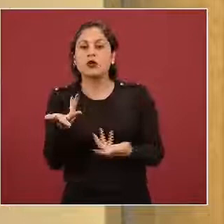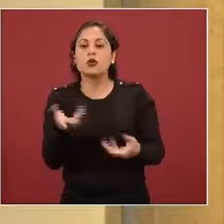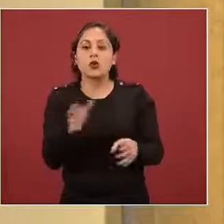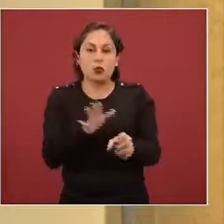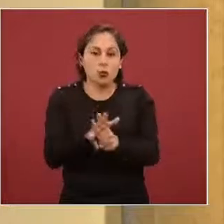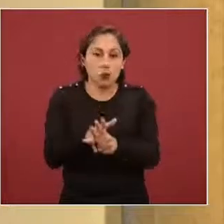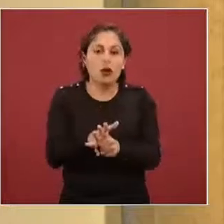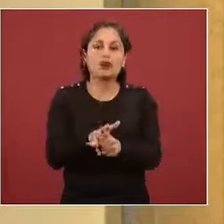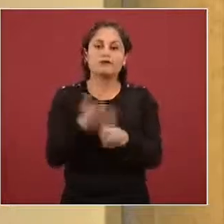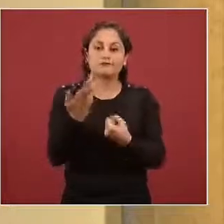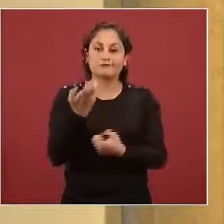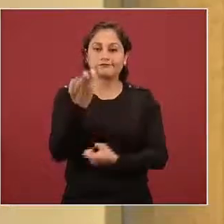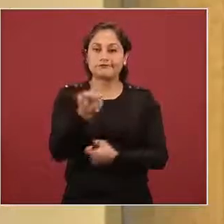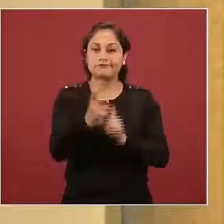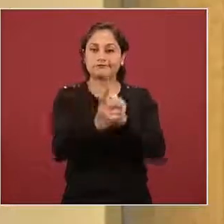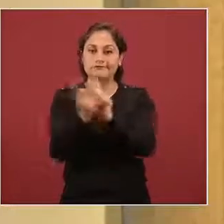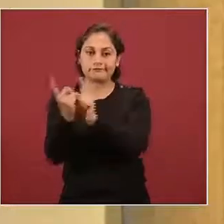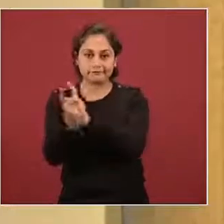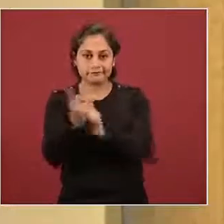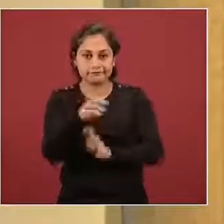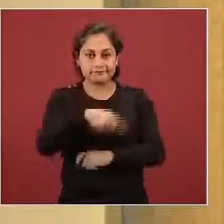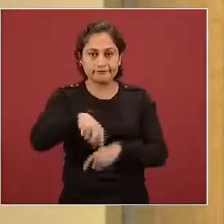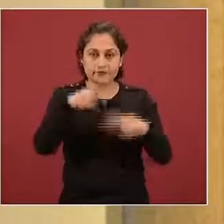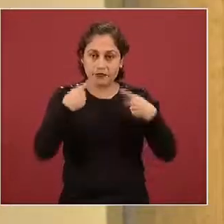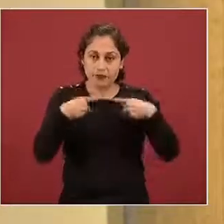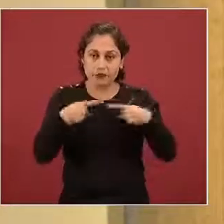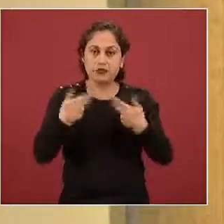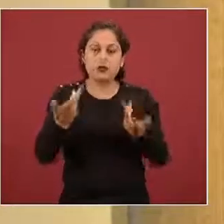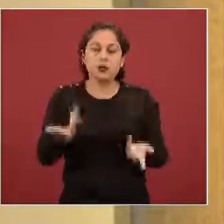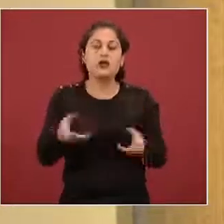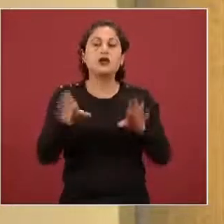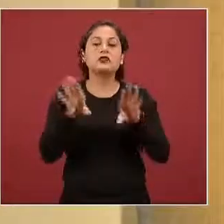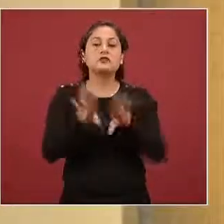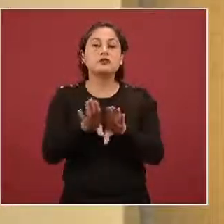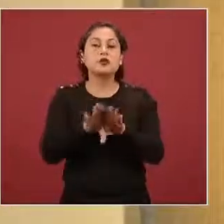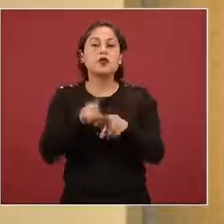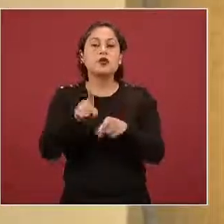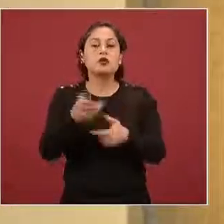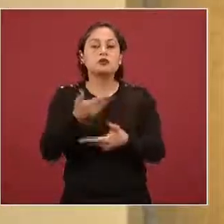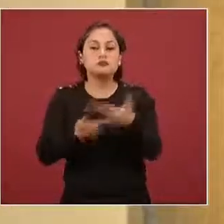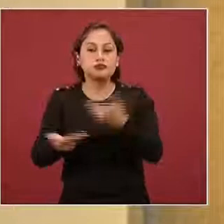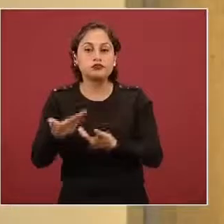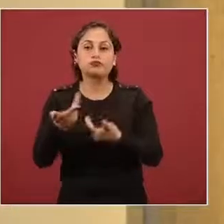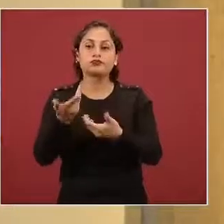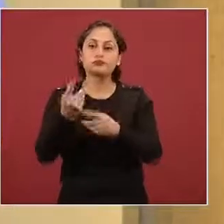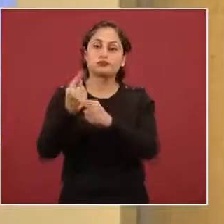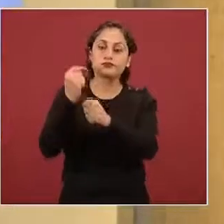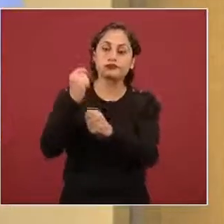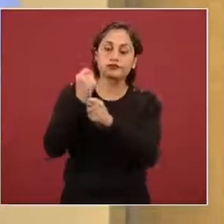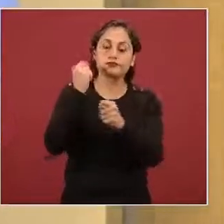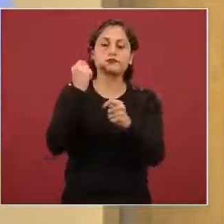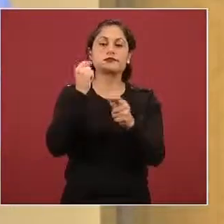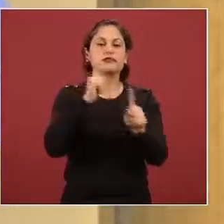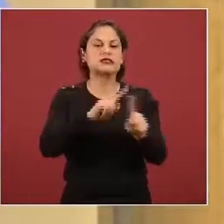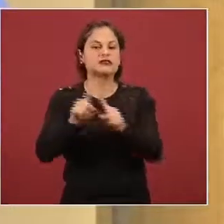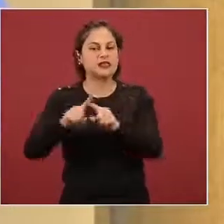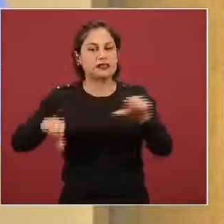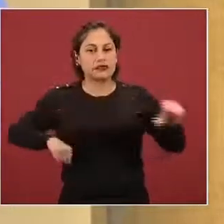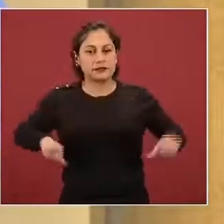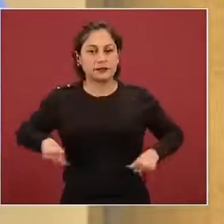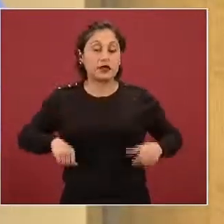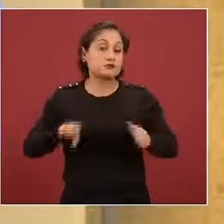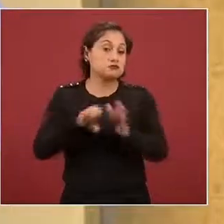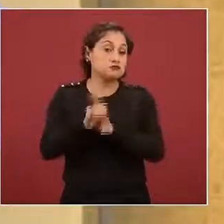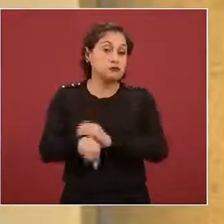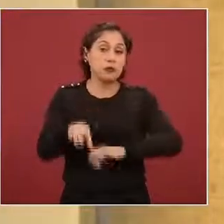de convivencia, en las plazas públicas, el comercio, la vía pública, el transporte, o las actividades laborales